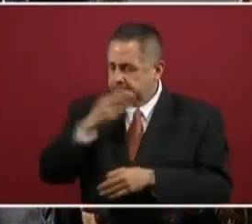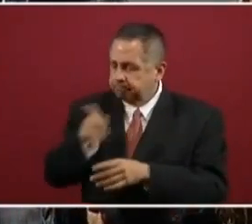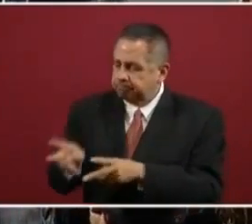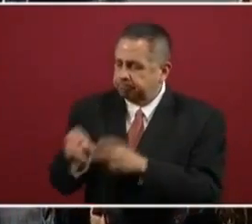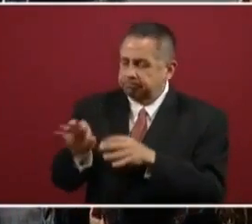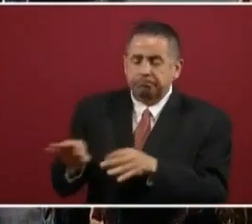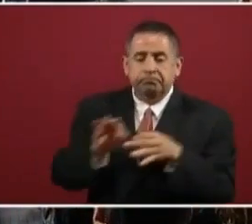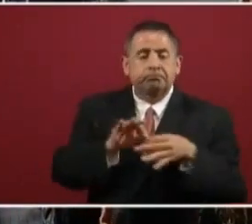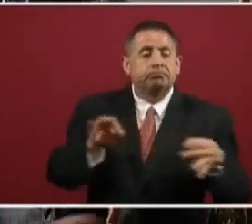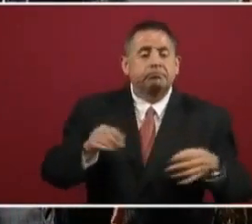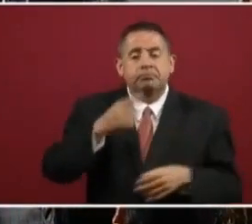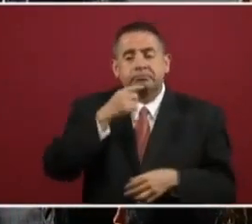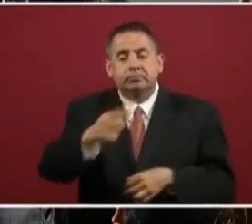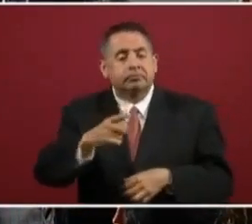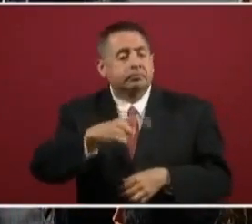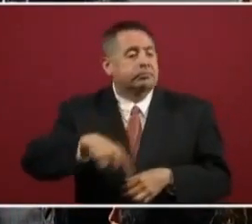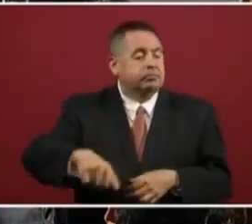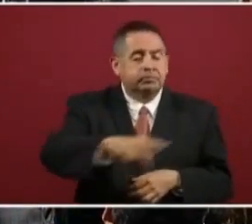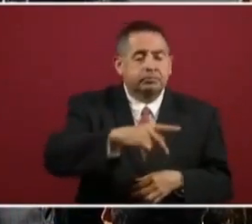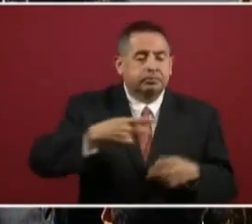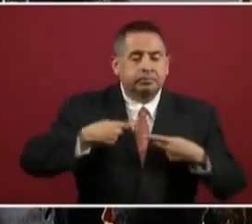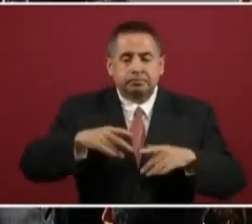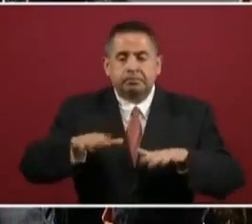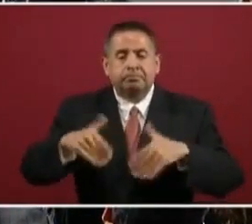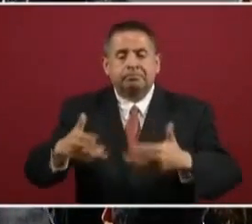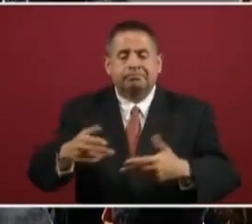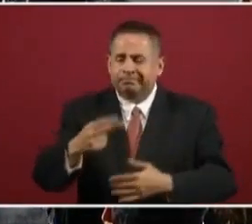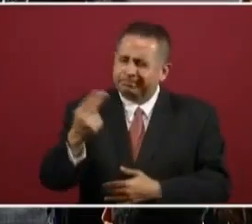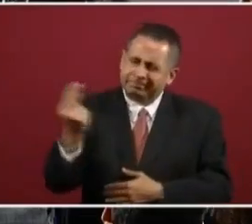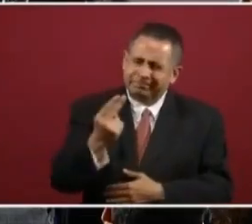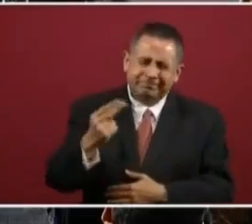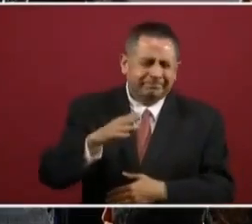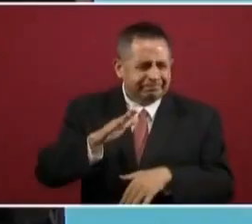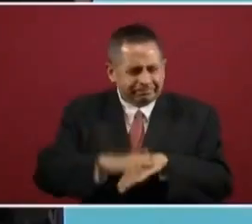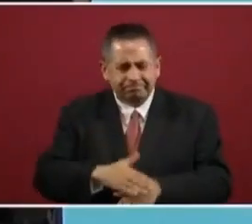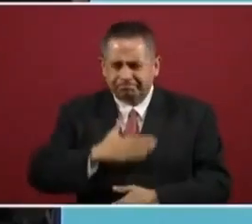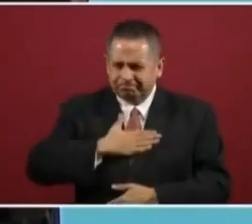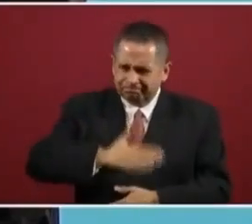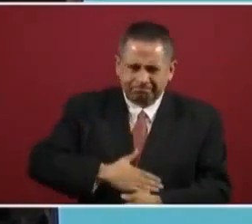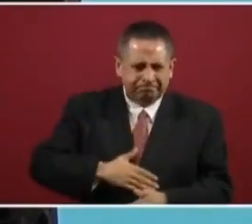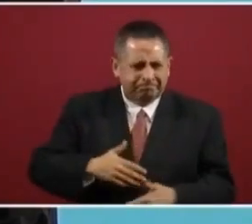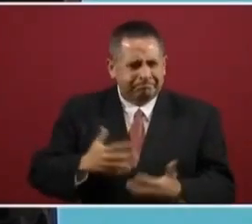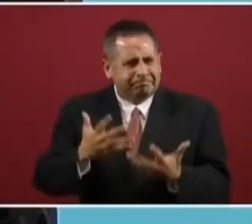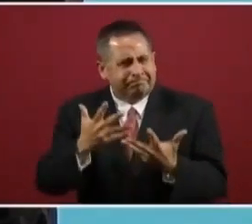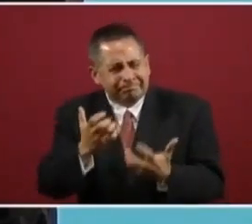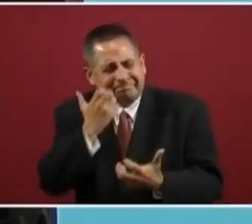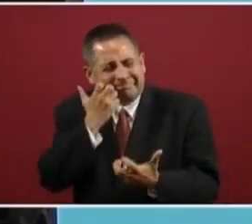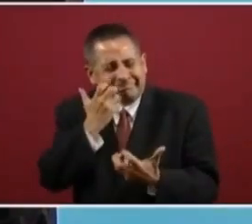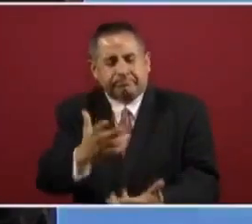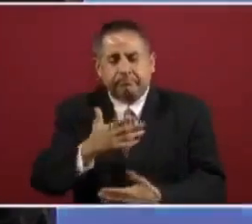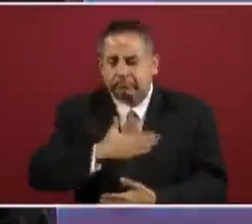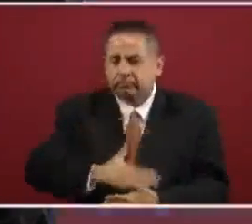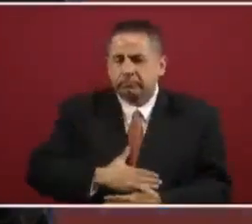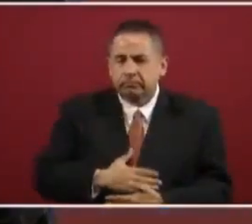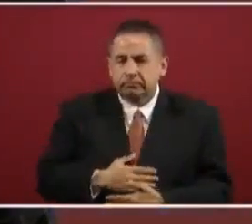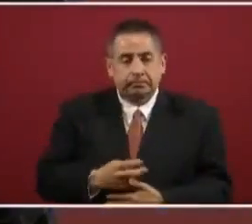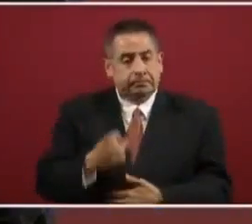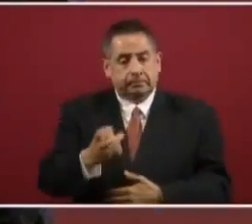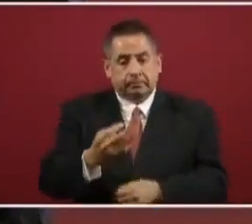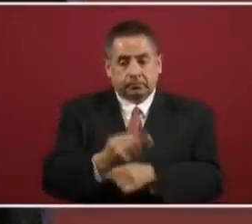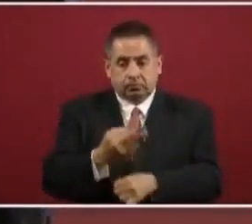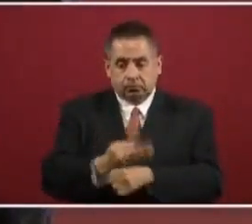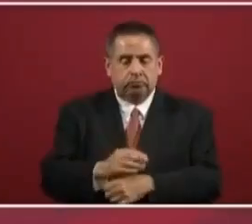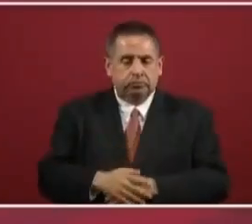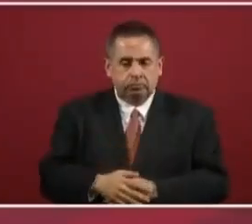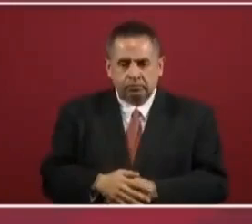dijo el pueblo de México tiene hambre y sede justicia así estamos pero